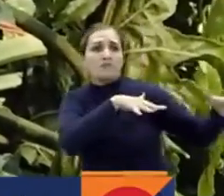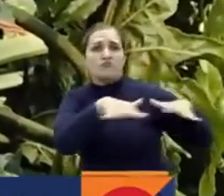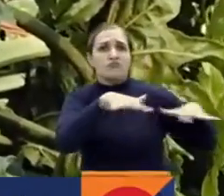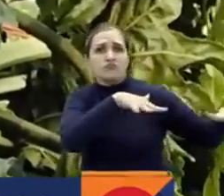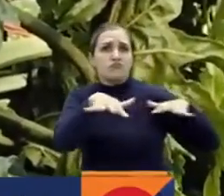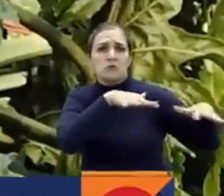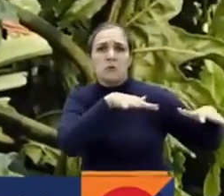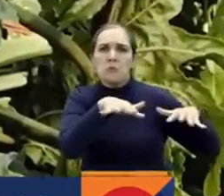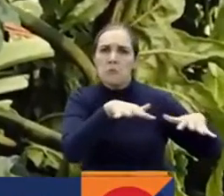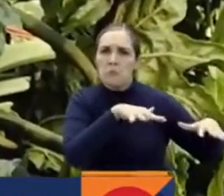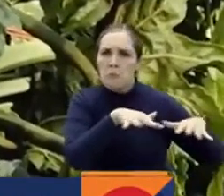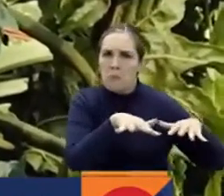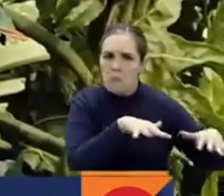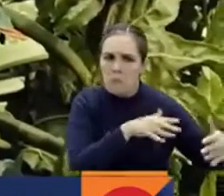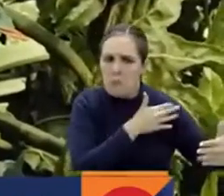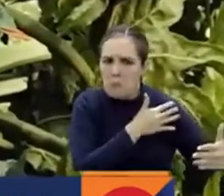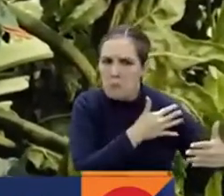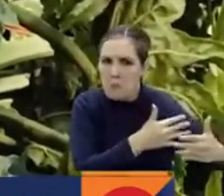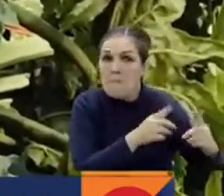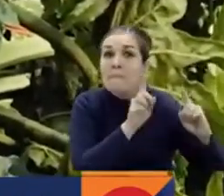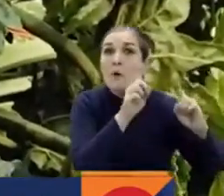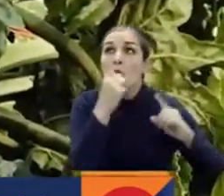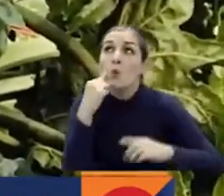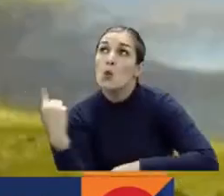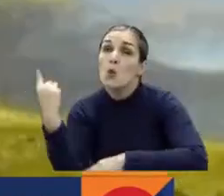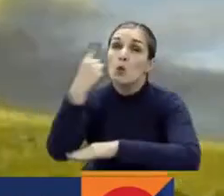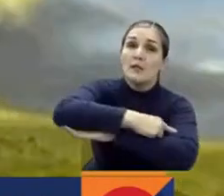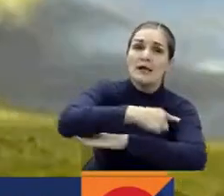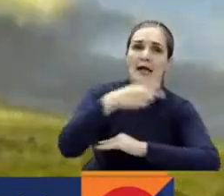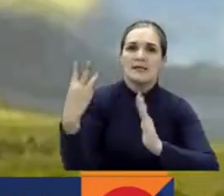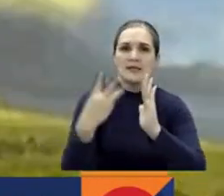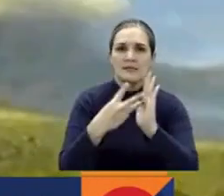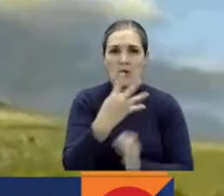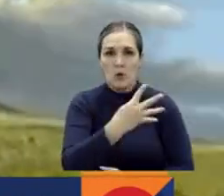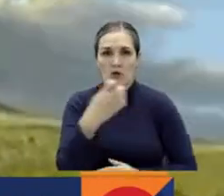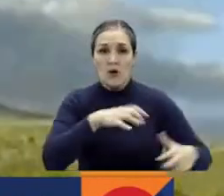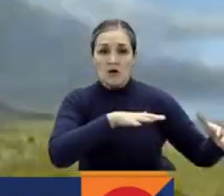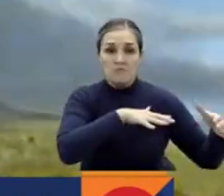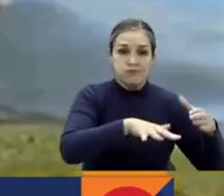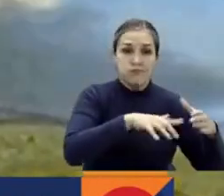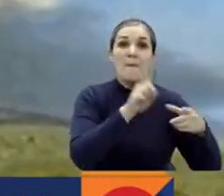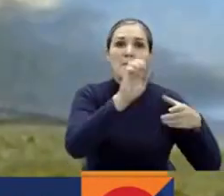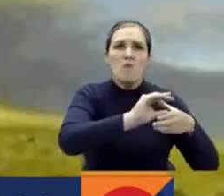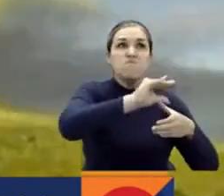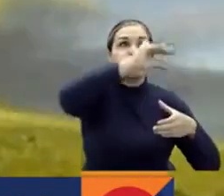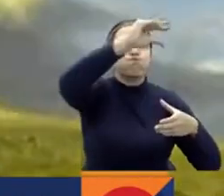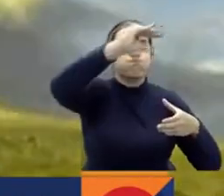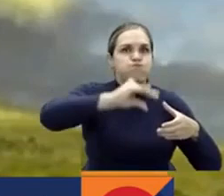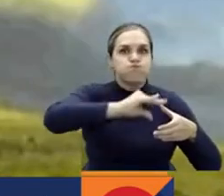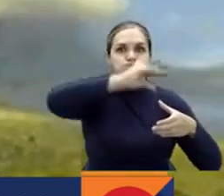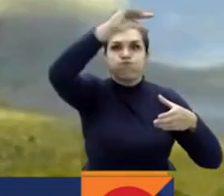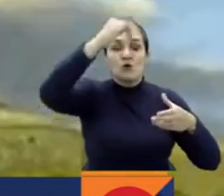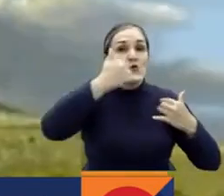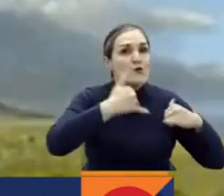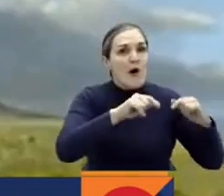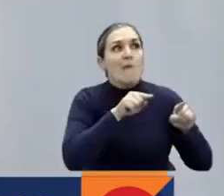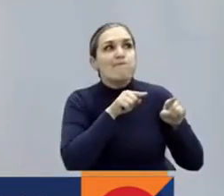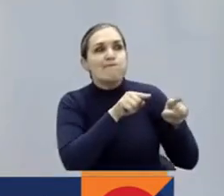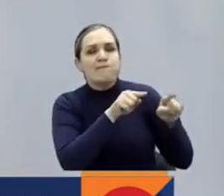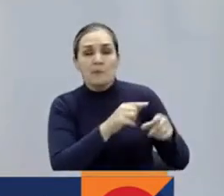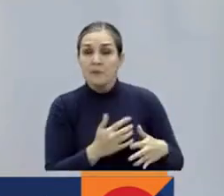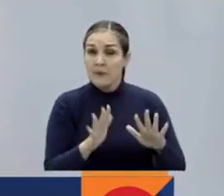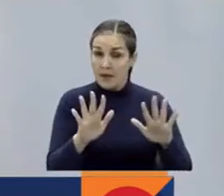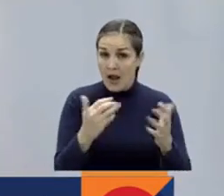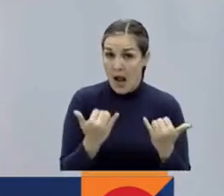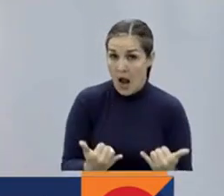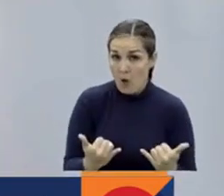en los últimos días, el último registro es de 3.400 eventos, el edificio volcánico continúa muy inestable. Aunque estos niveles